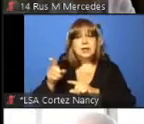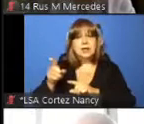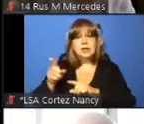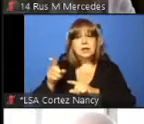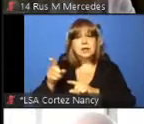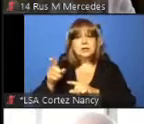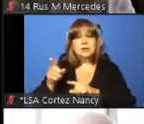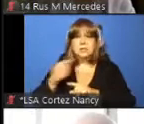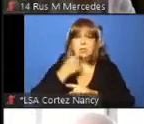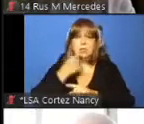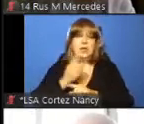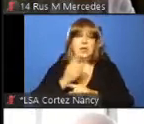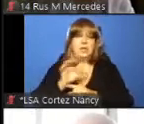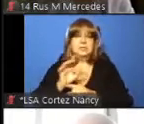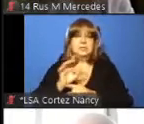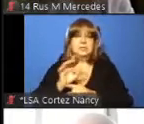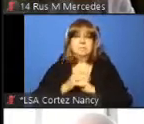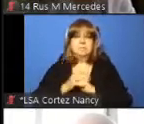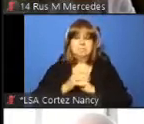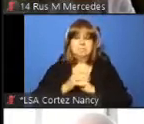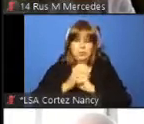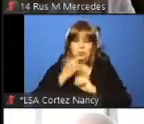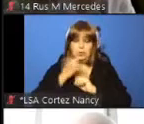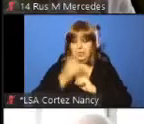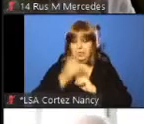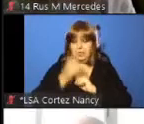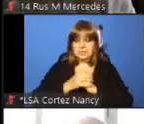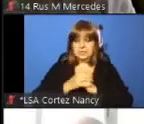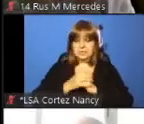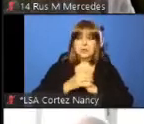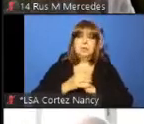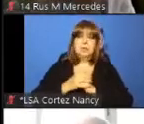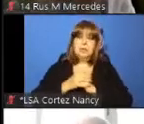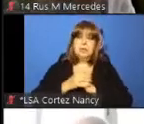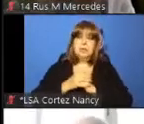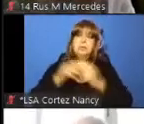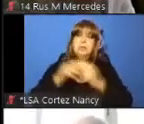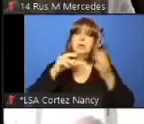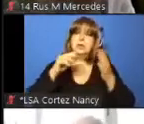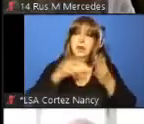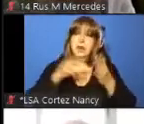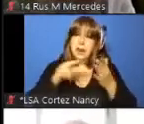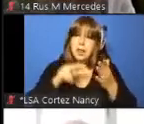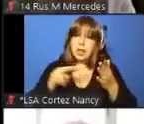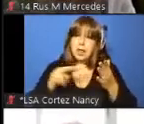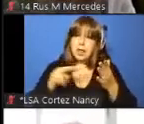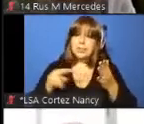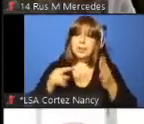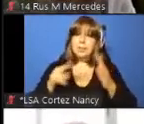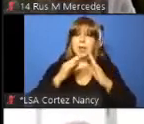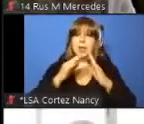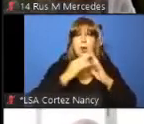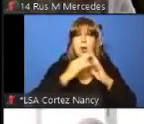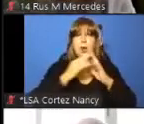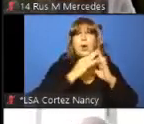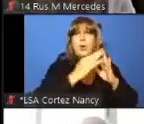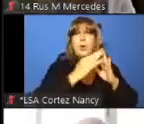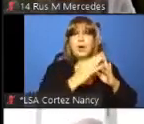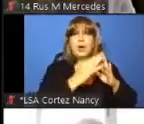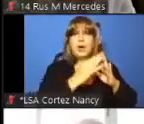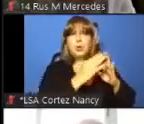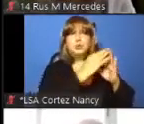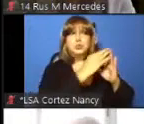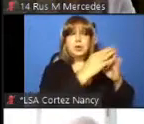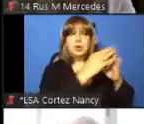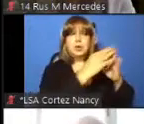pero les puedo asegurar que se leyó en todos lados y se leyó en los barrios y hay mucha bronca conexo hay